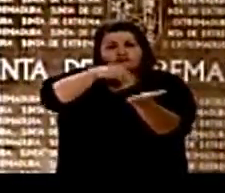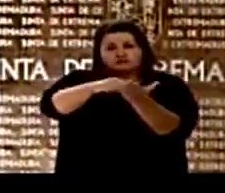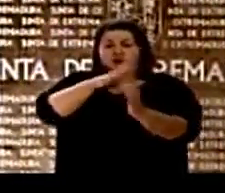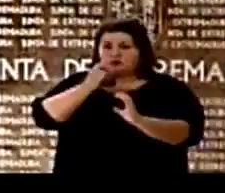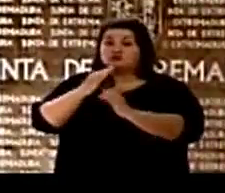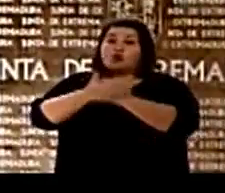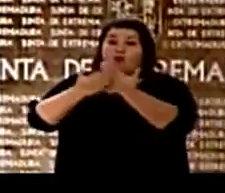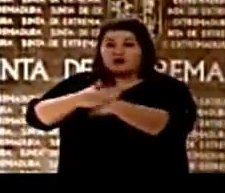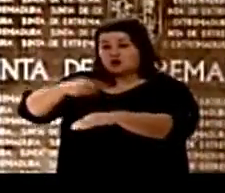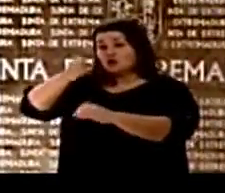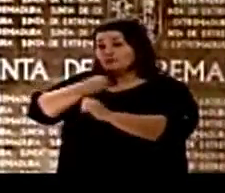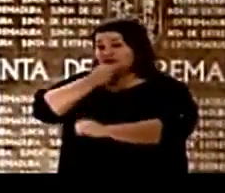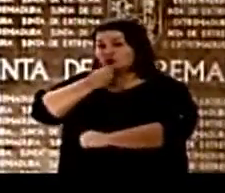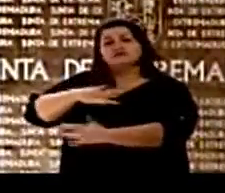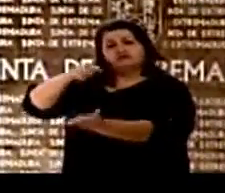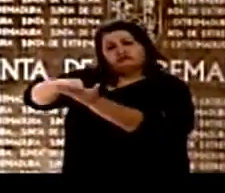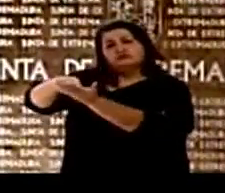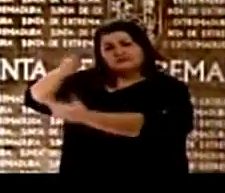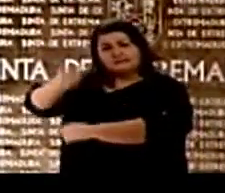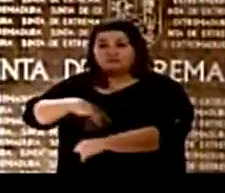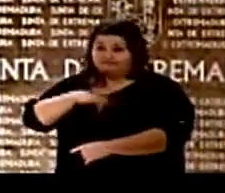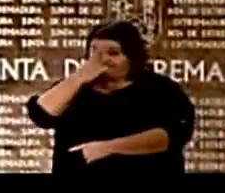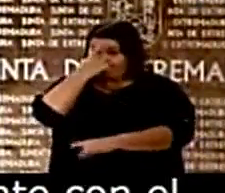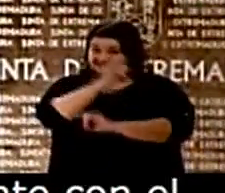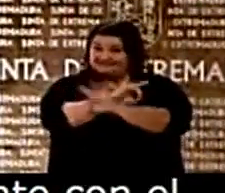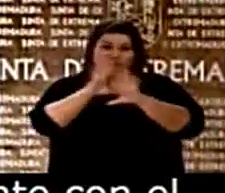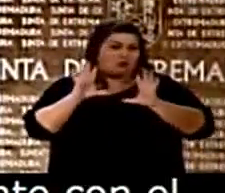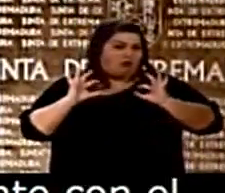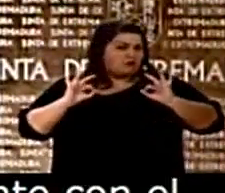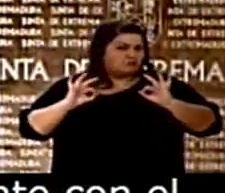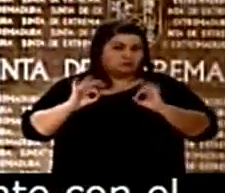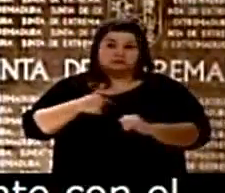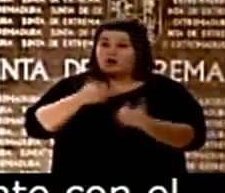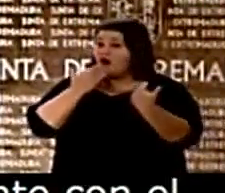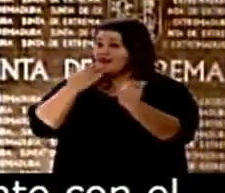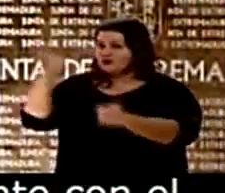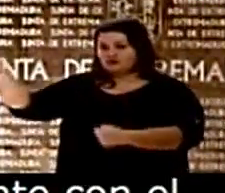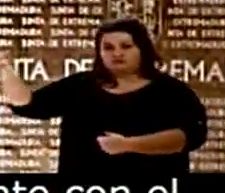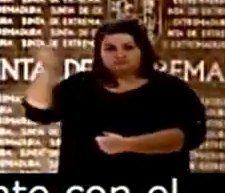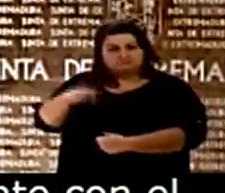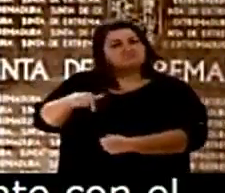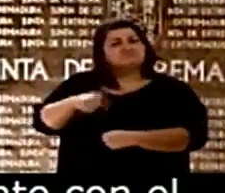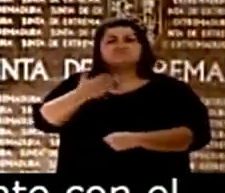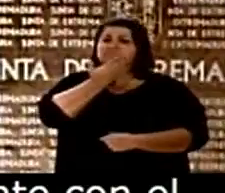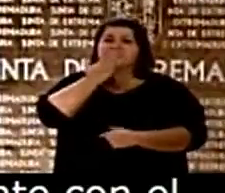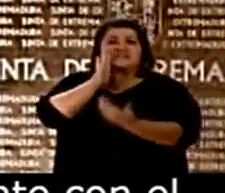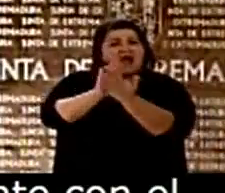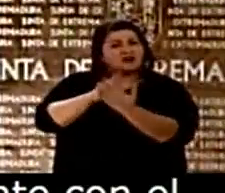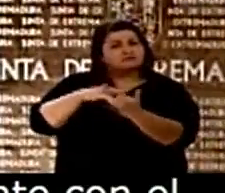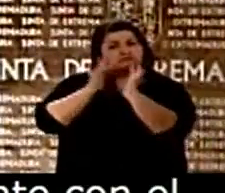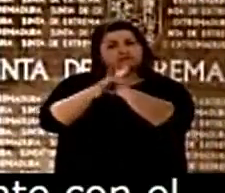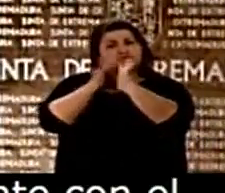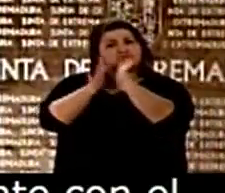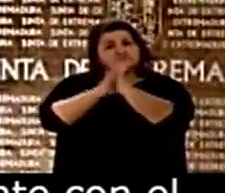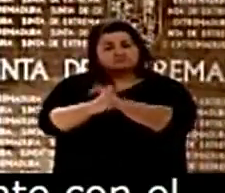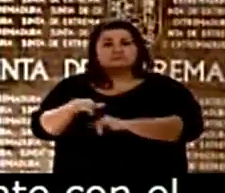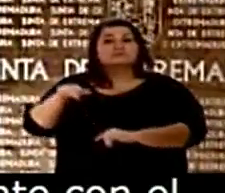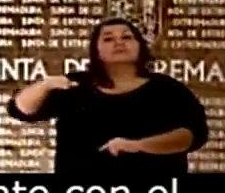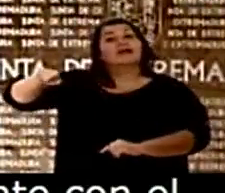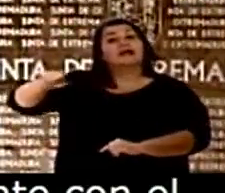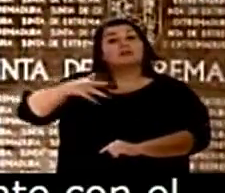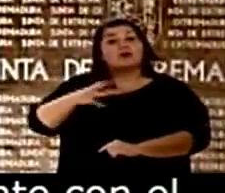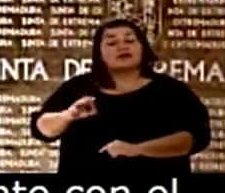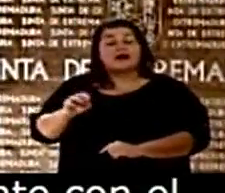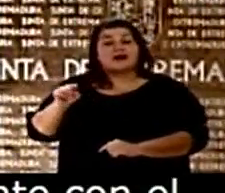PSOE, por razones obvias, y agradezco pues que haya venido a dar la cara y a someterse también a